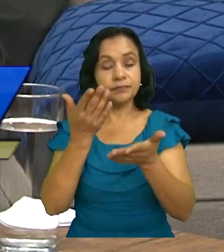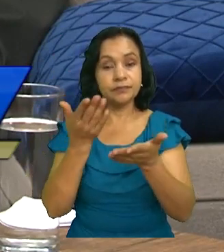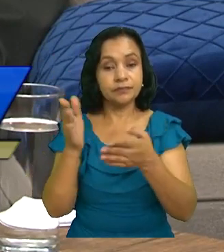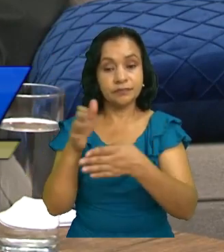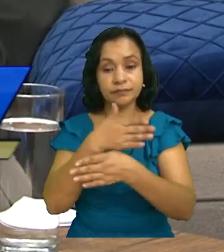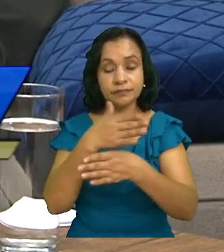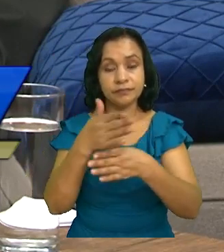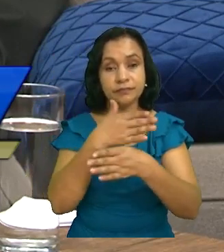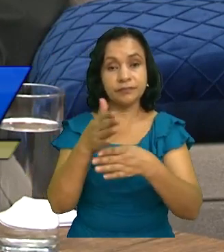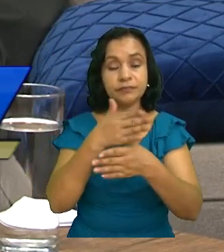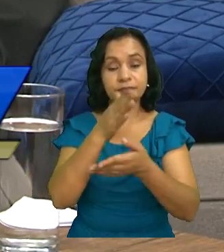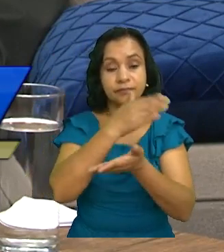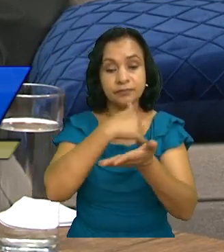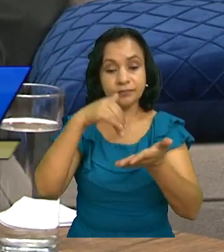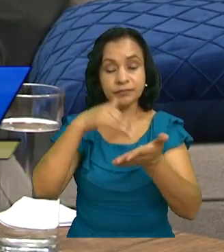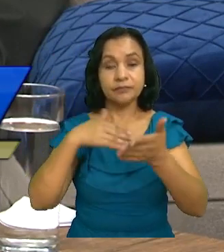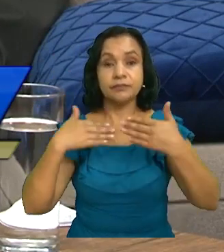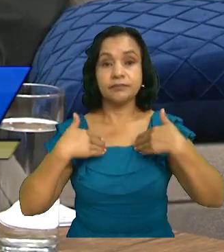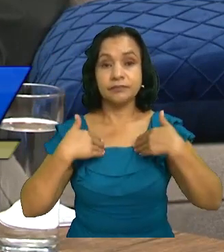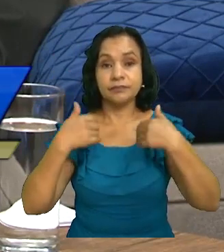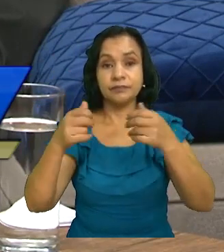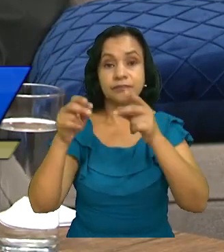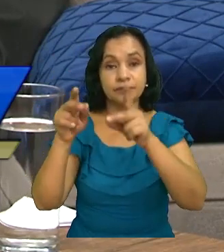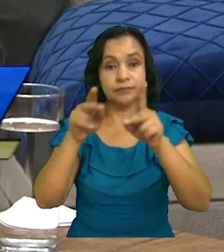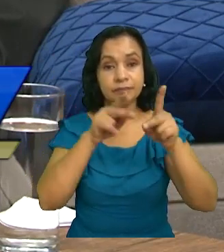gran impacto entre la población.